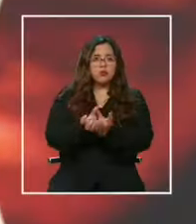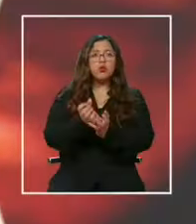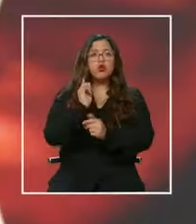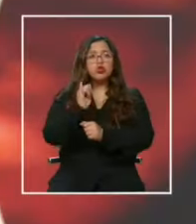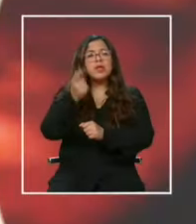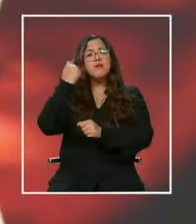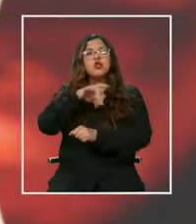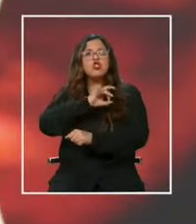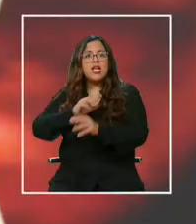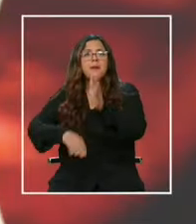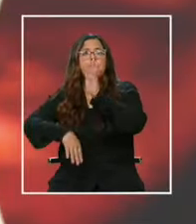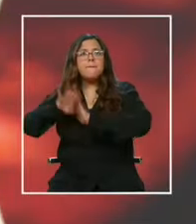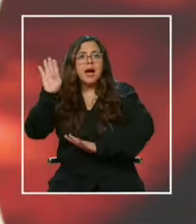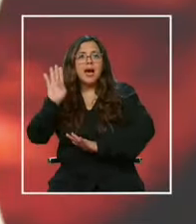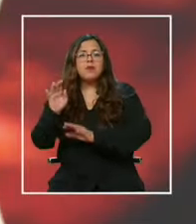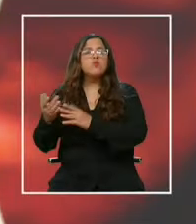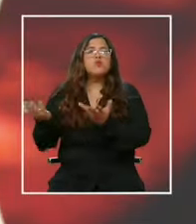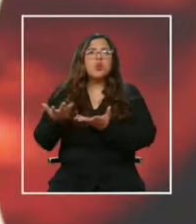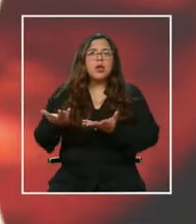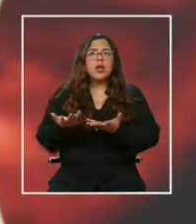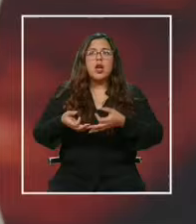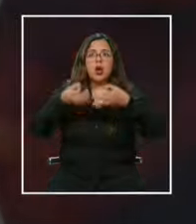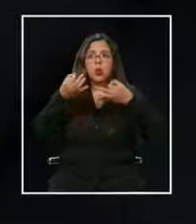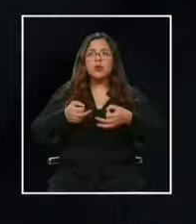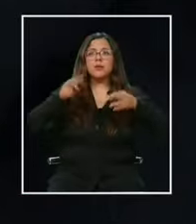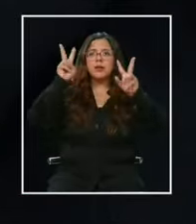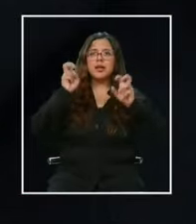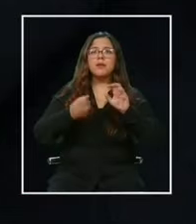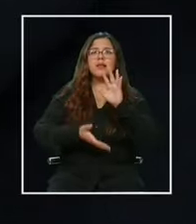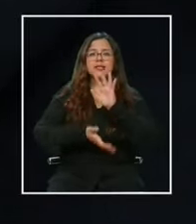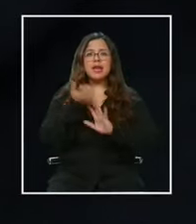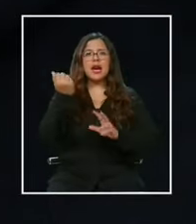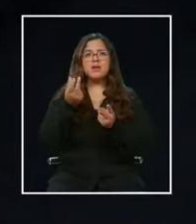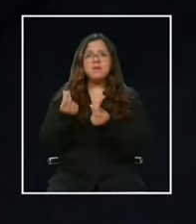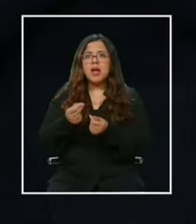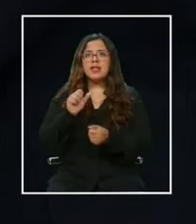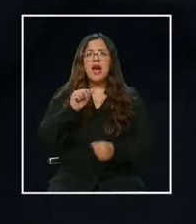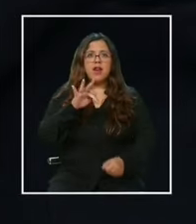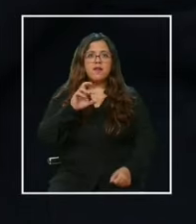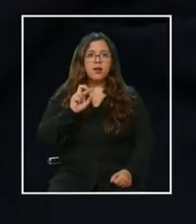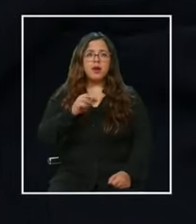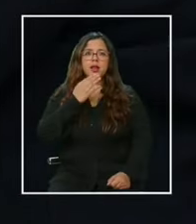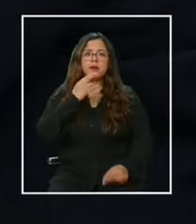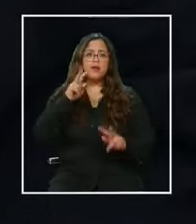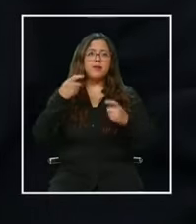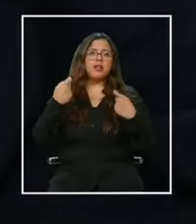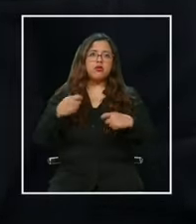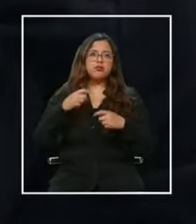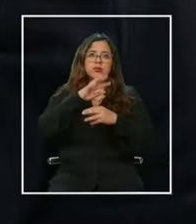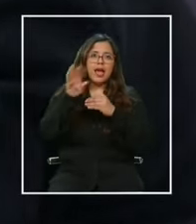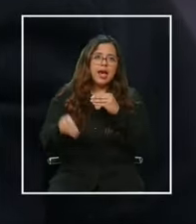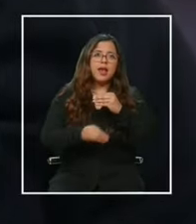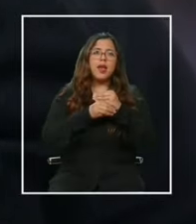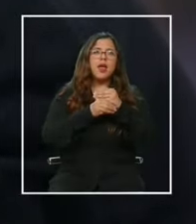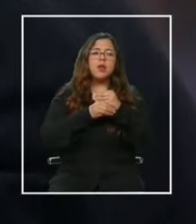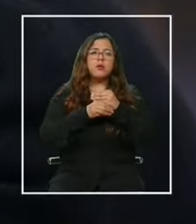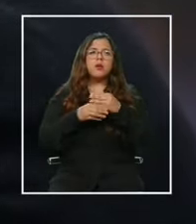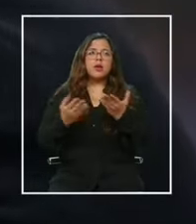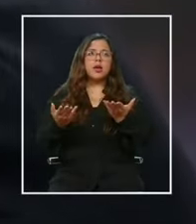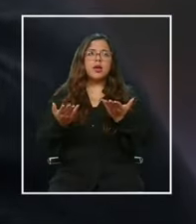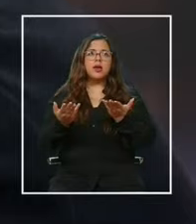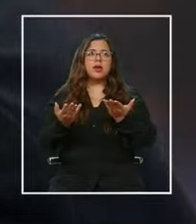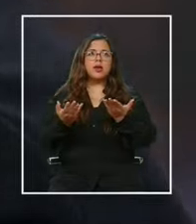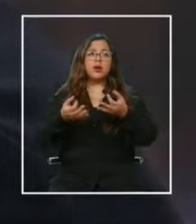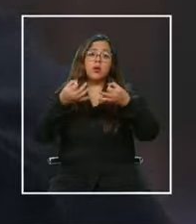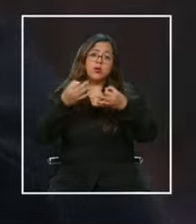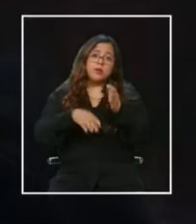porque por esa vía, ¿cierto? Por la vía de los retiros y la expansión del gasto le agregamos leña